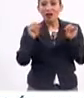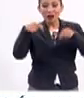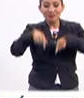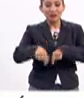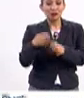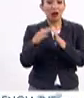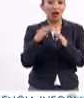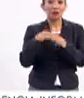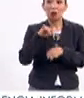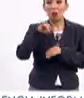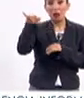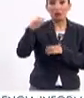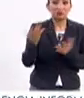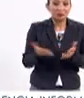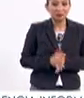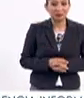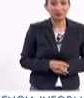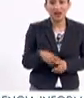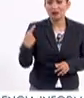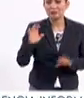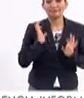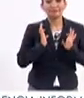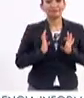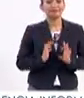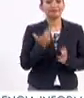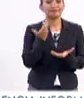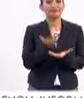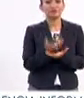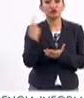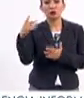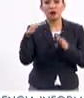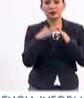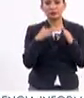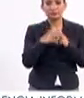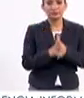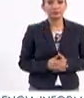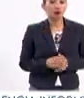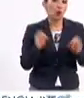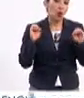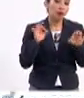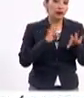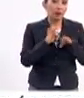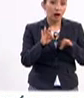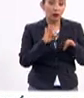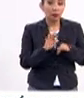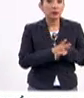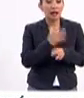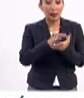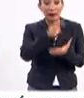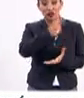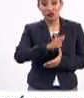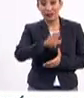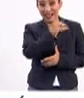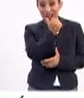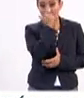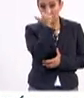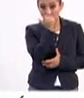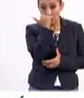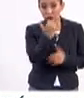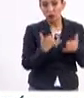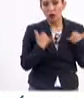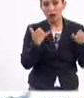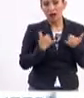escritorio. Así es, desde la comodidad y la flexibilidad del hogar o del trabajo, porque la mayoría de nuestros estudiantes